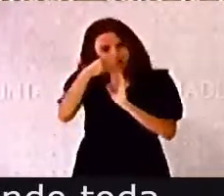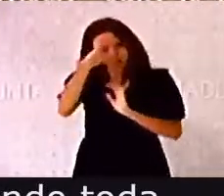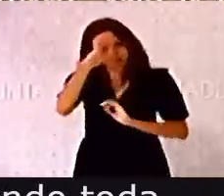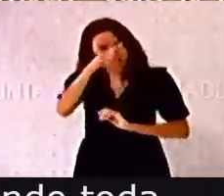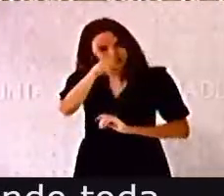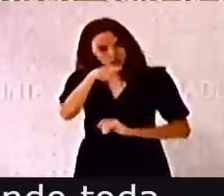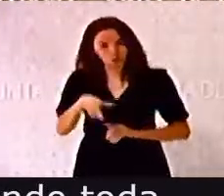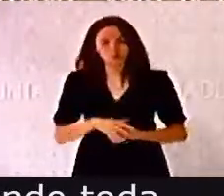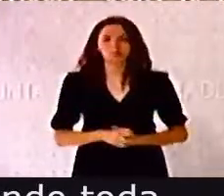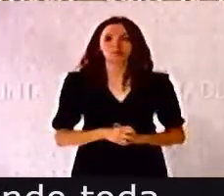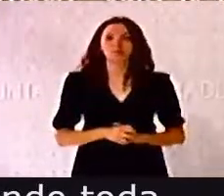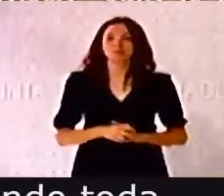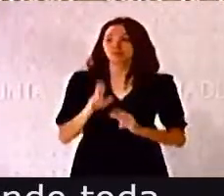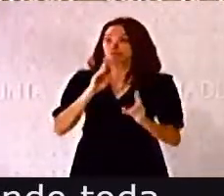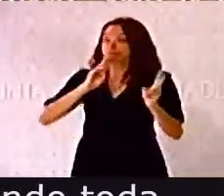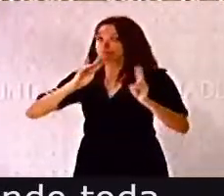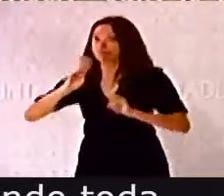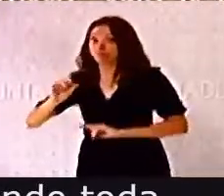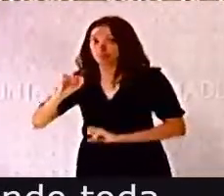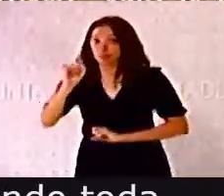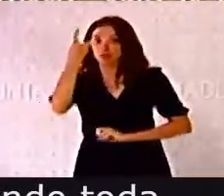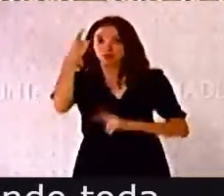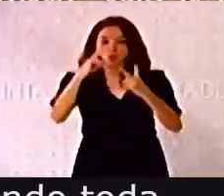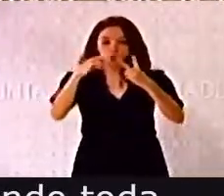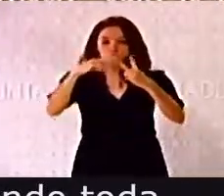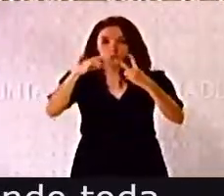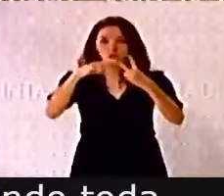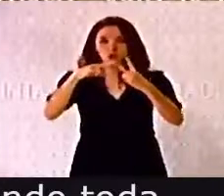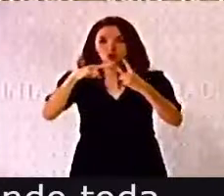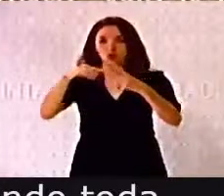segunda. El mando único fue la consecuencia del estado de alarma.